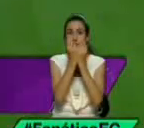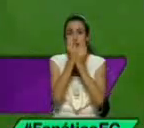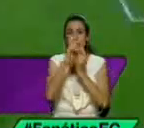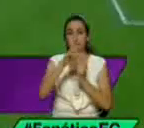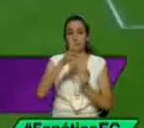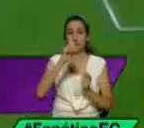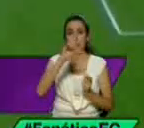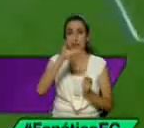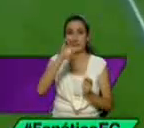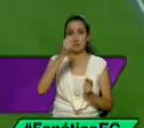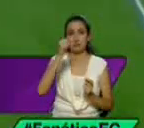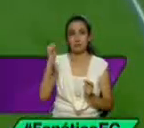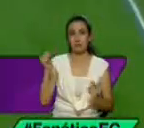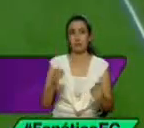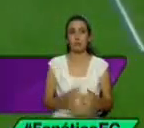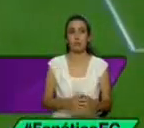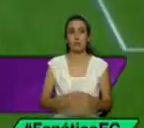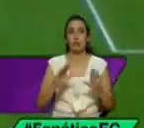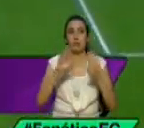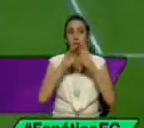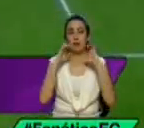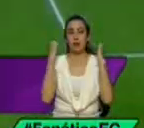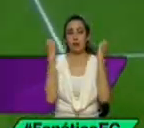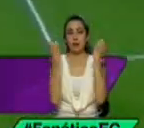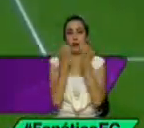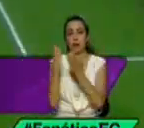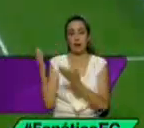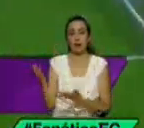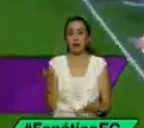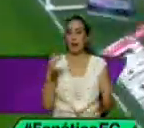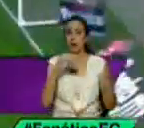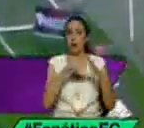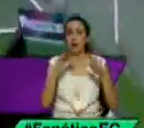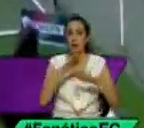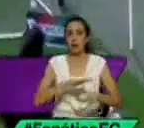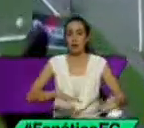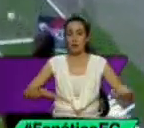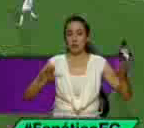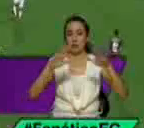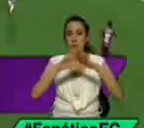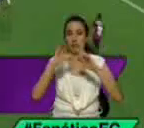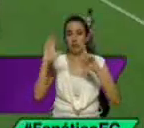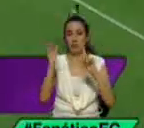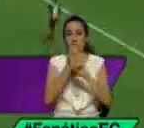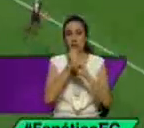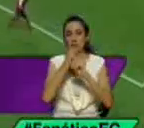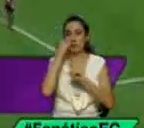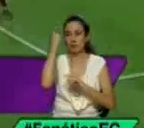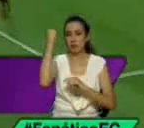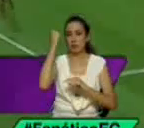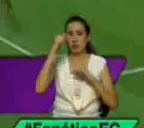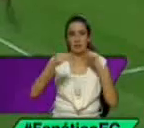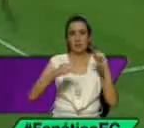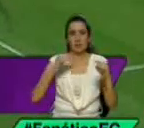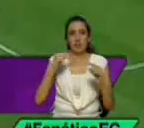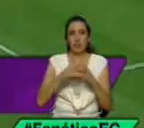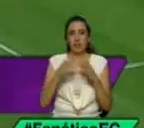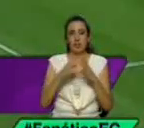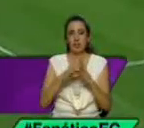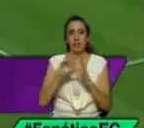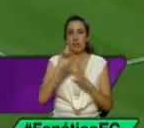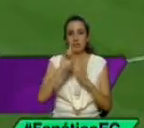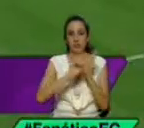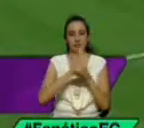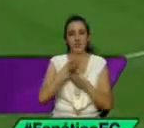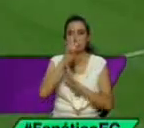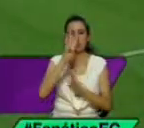ante el Toluca. En el Estadio Caliente, el equipo de Miller salió con todo para llevarse la victoria, y así fue tras los goles de Eric Torres al minuto 4 y